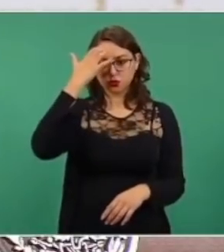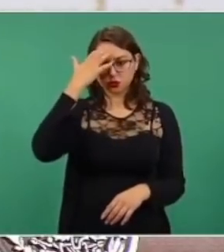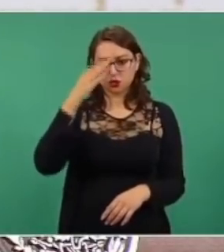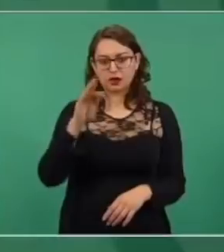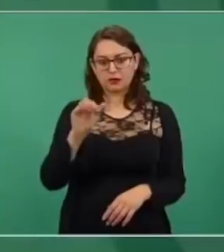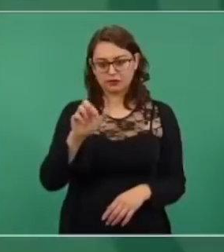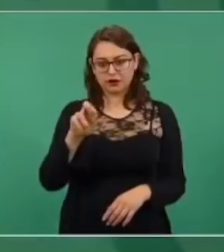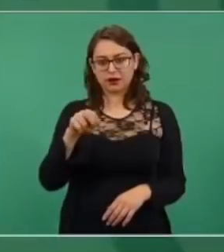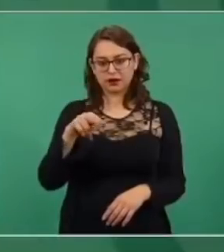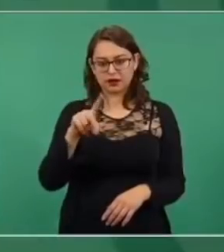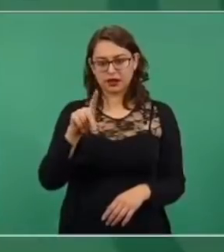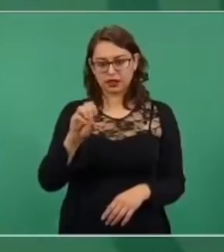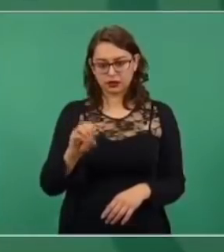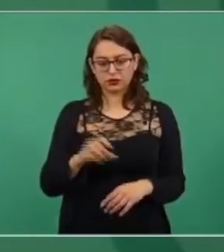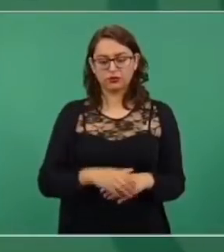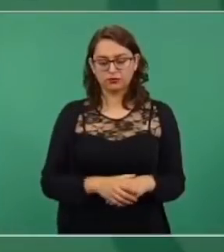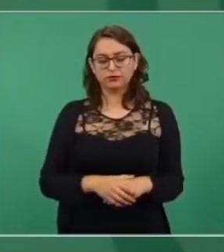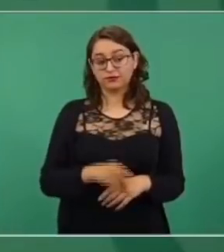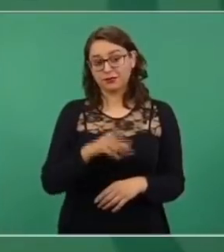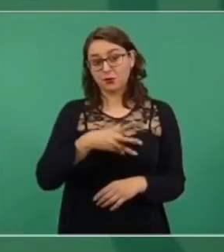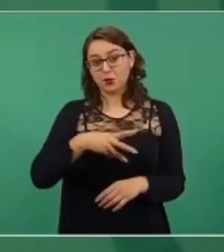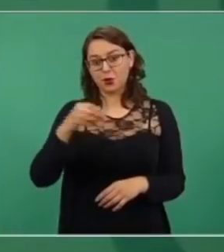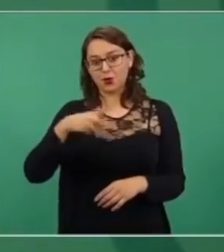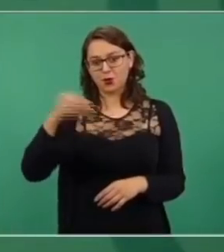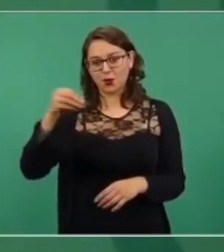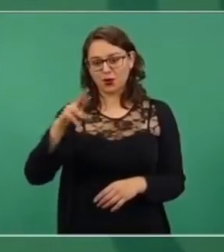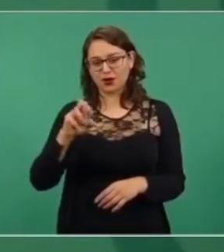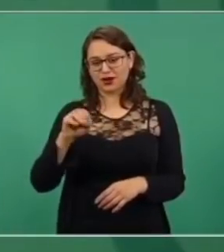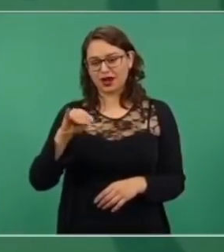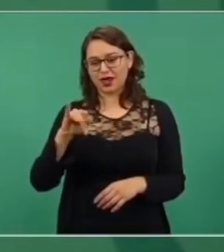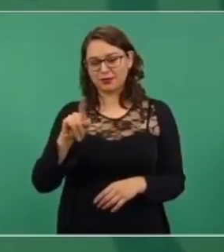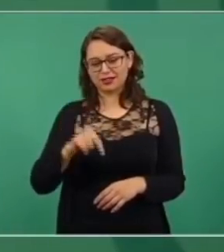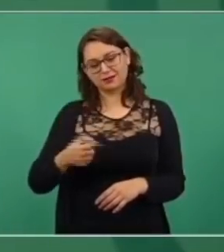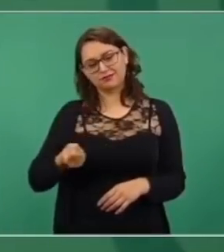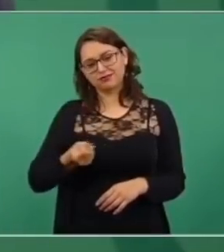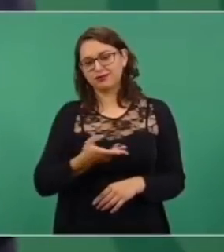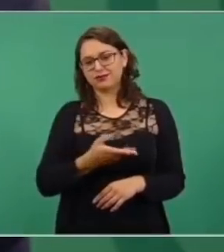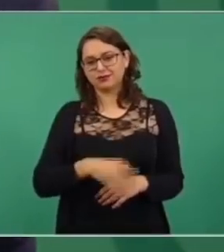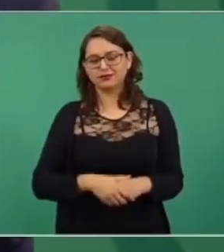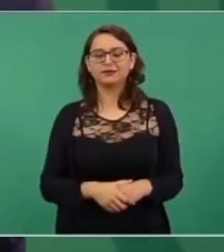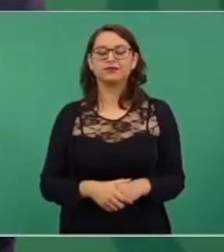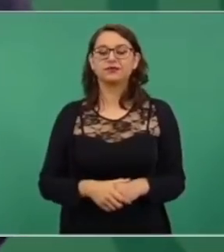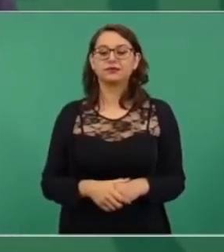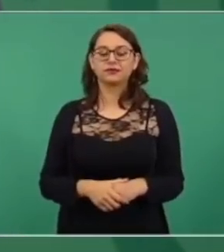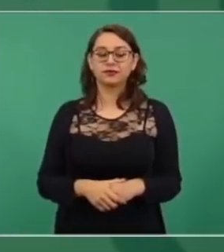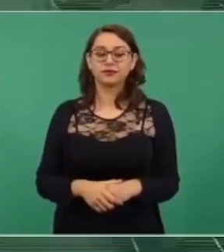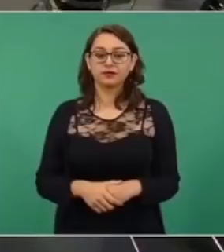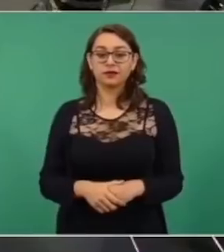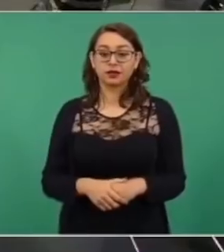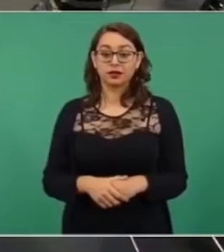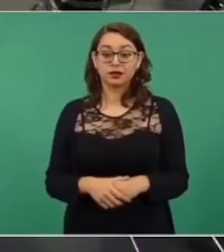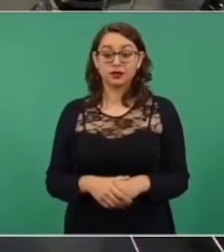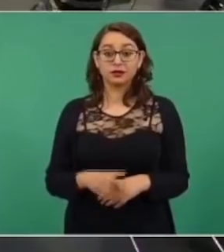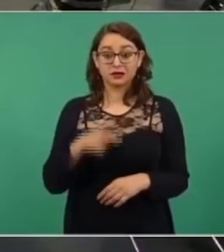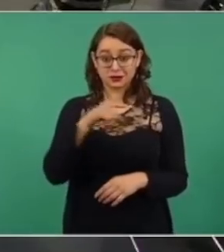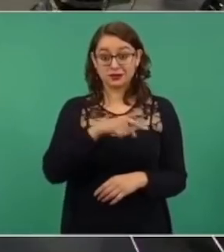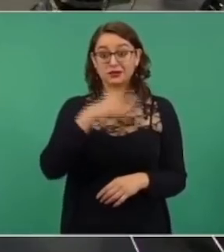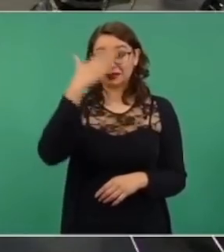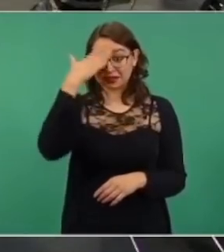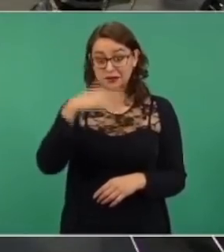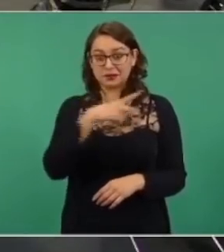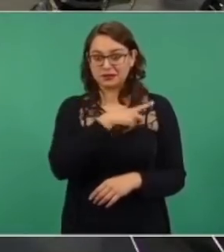Fernando Remes, el Pulpo Remes, y él sabe muy bien que hay que robarse las